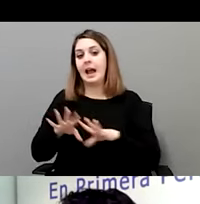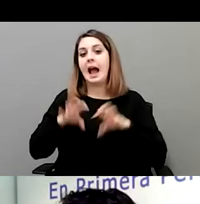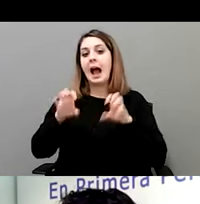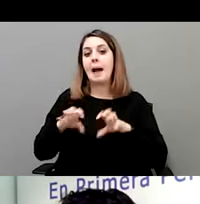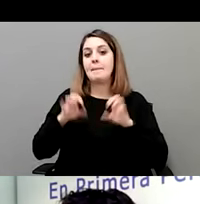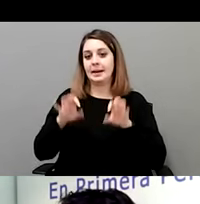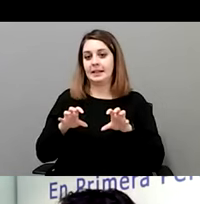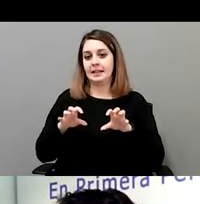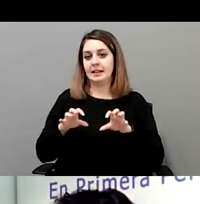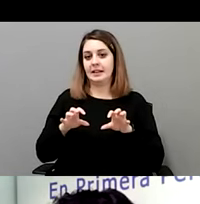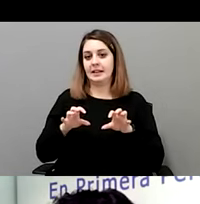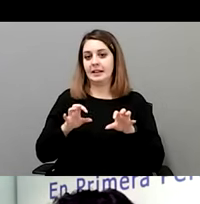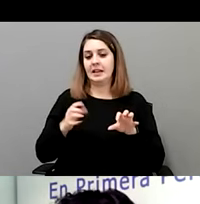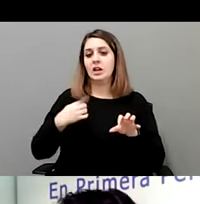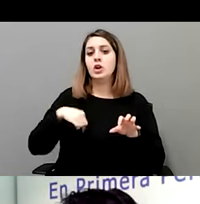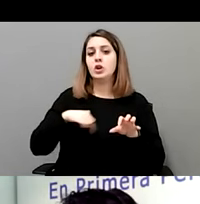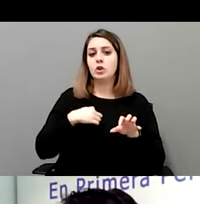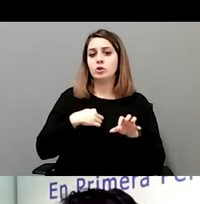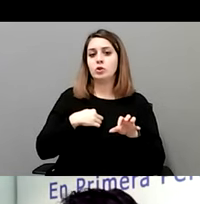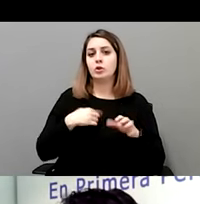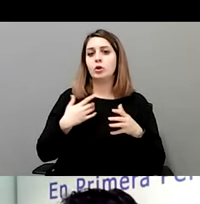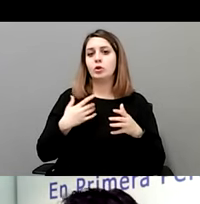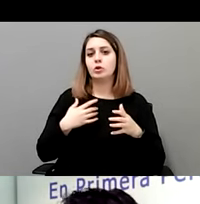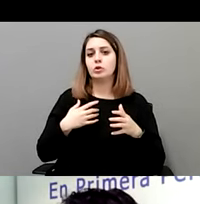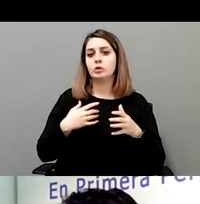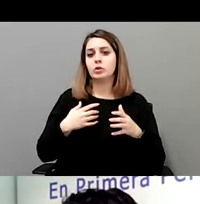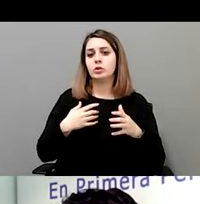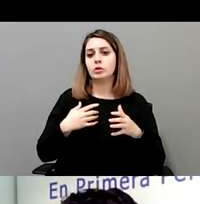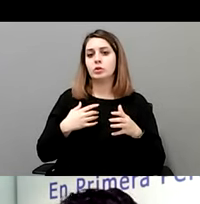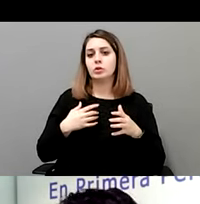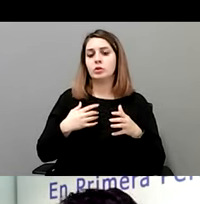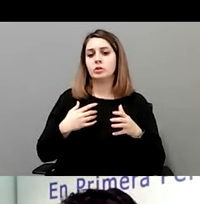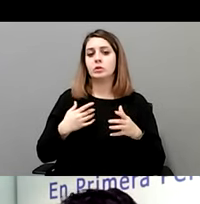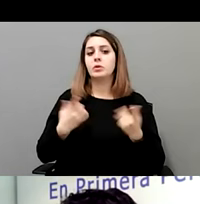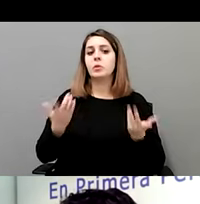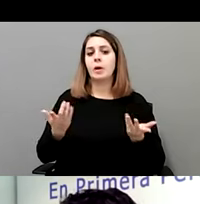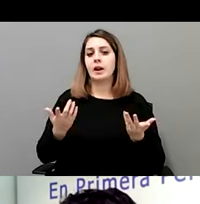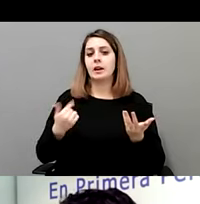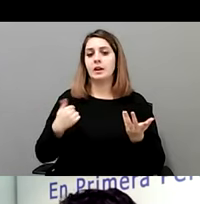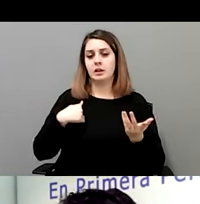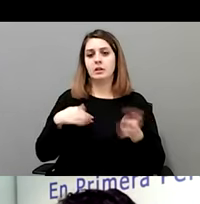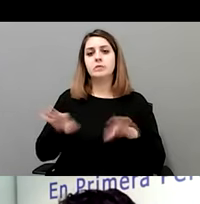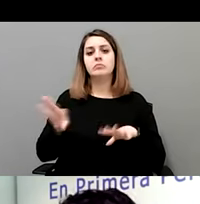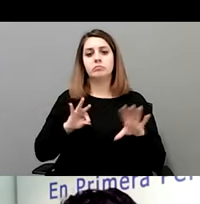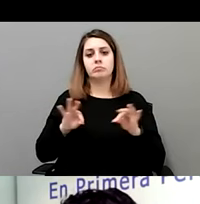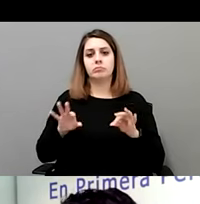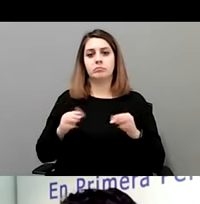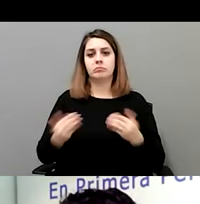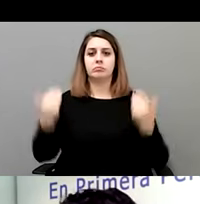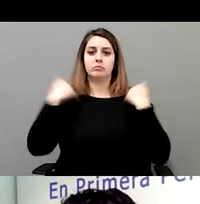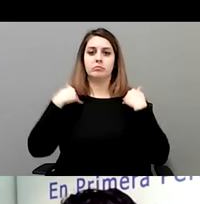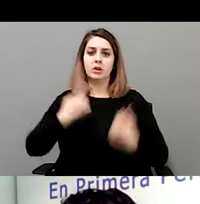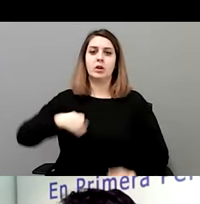que nosotros somos los que tomamos y las que tomamos